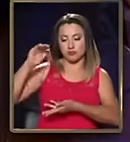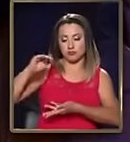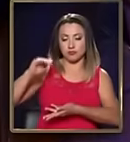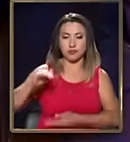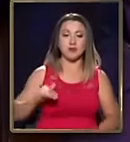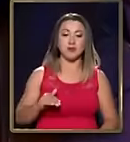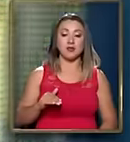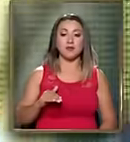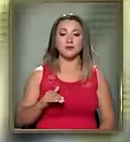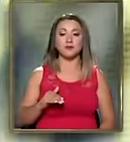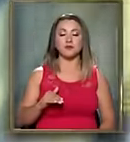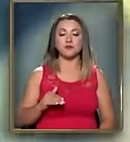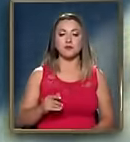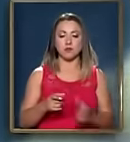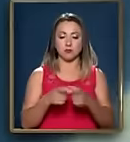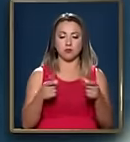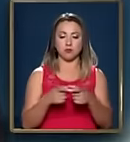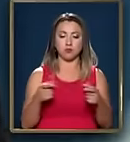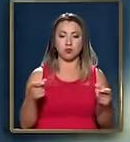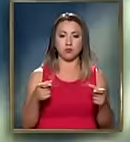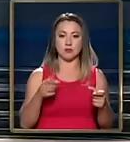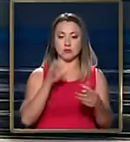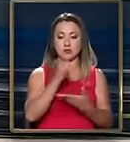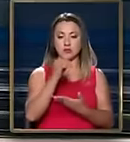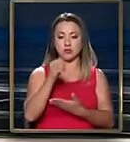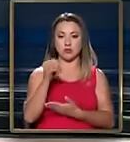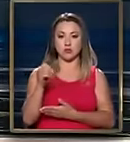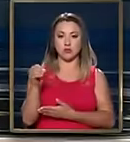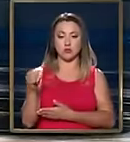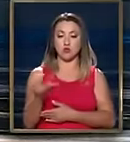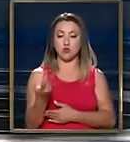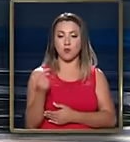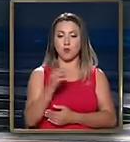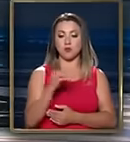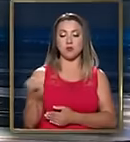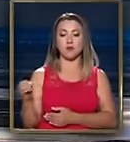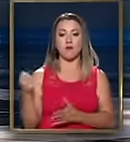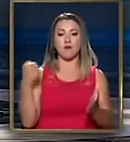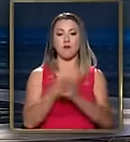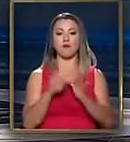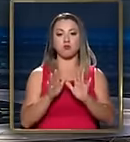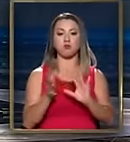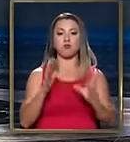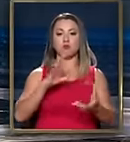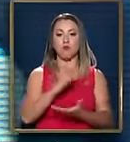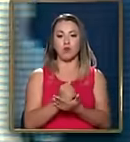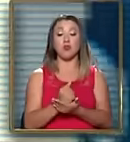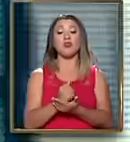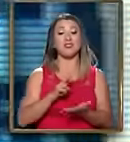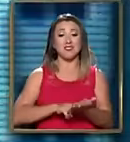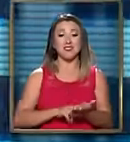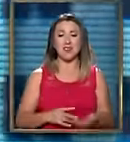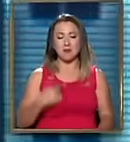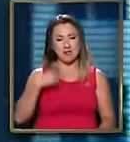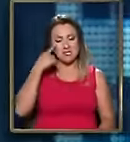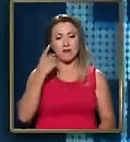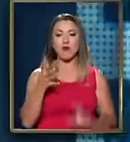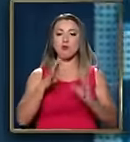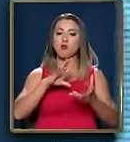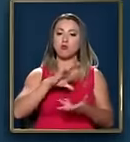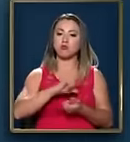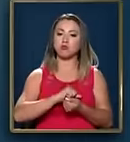Y se llevó un vale con varios ceros a la derecha. Y entonces parar el fin del mundo, porque había mucha gente que de verdad pensaba que venía el fin del